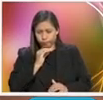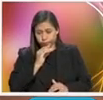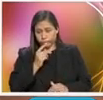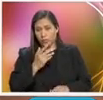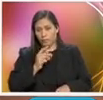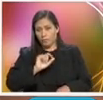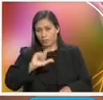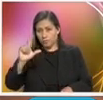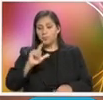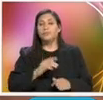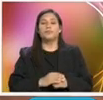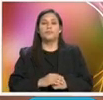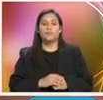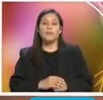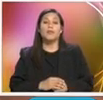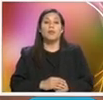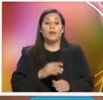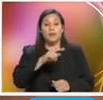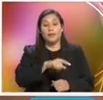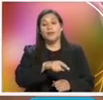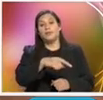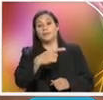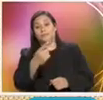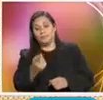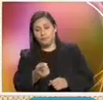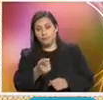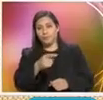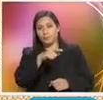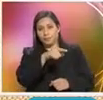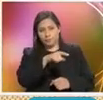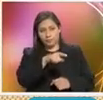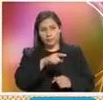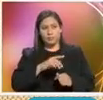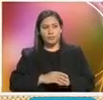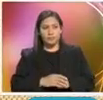famoso. Y de ahí se